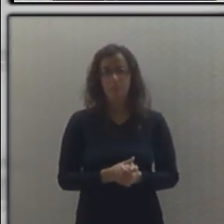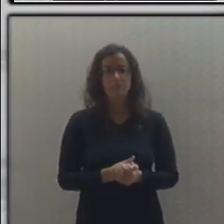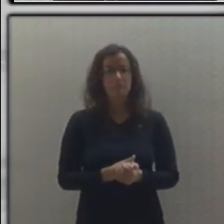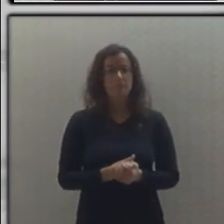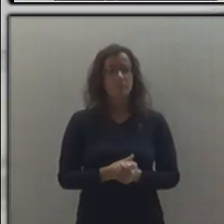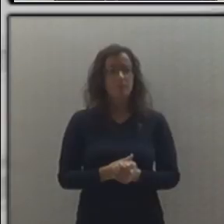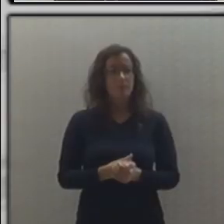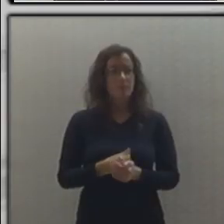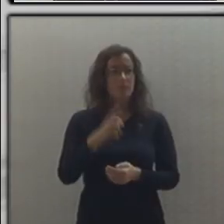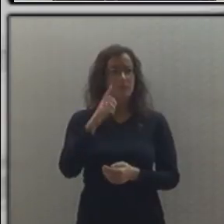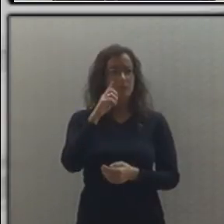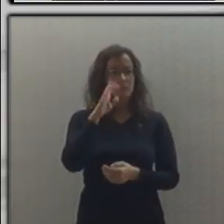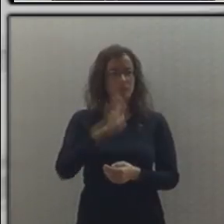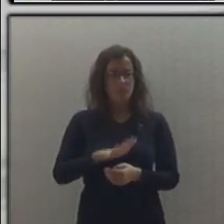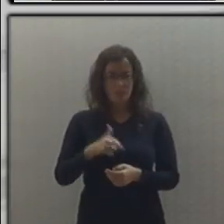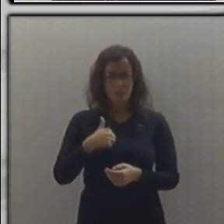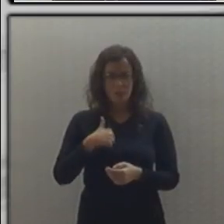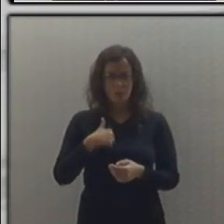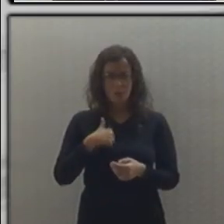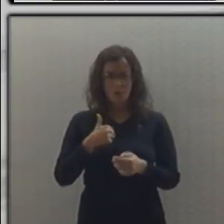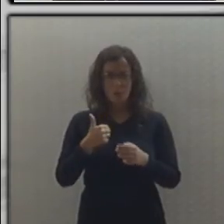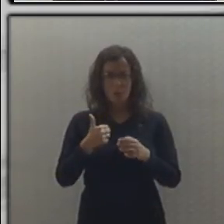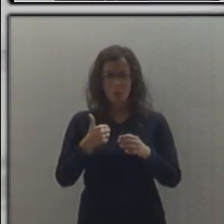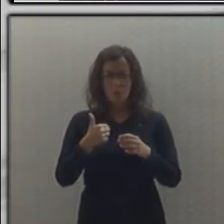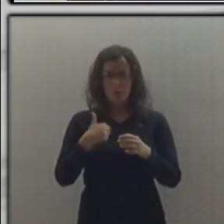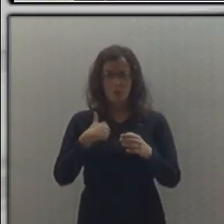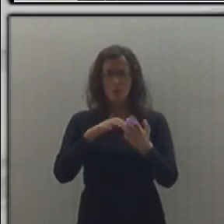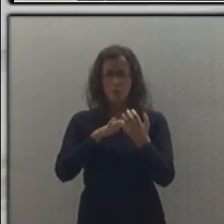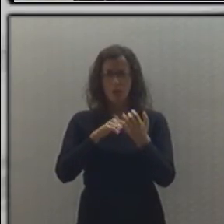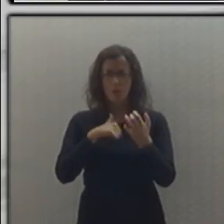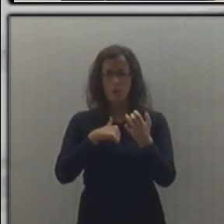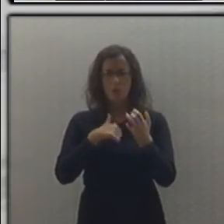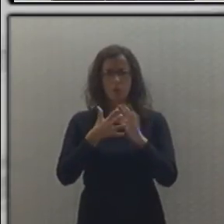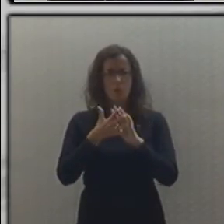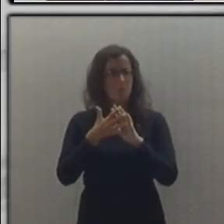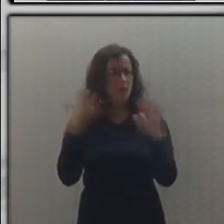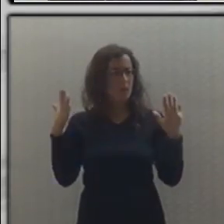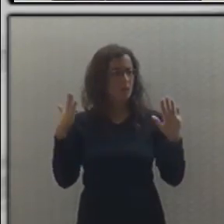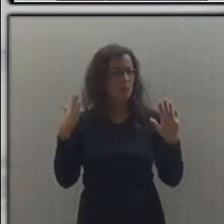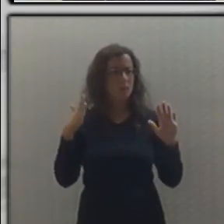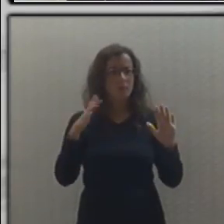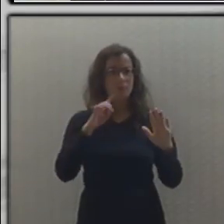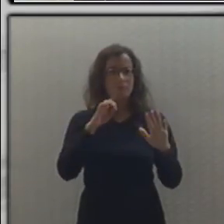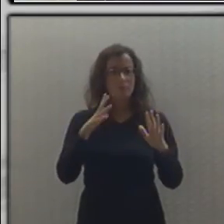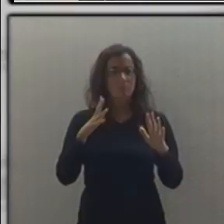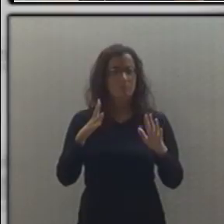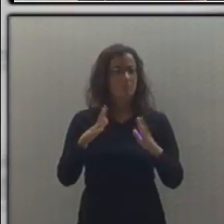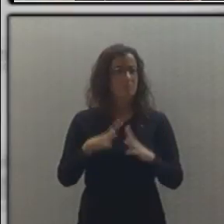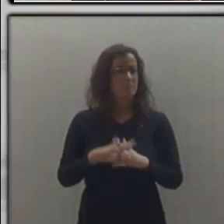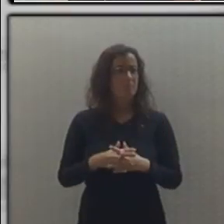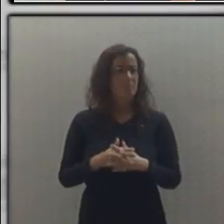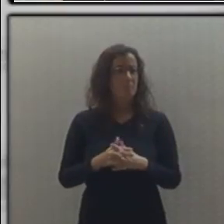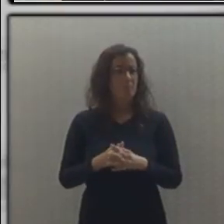Parece ser que voy yo más rápido que en mi ordenador que en las... Bueno.